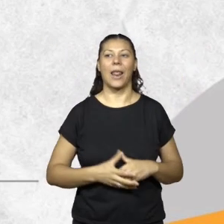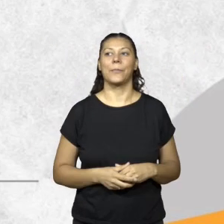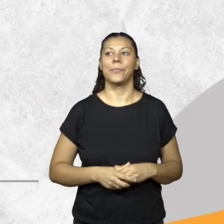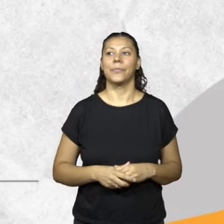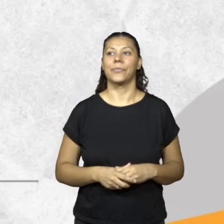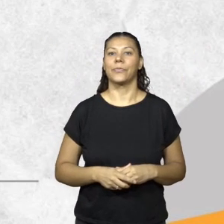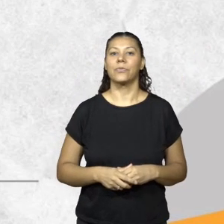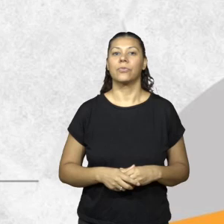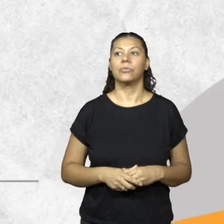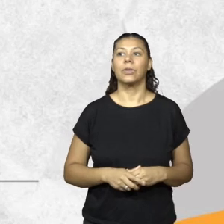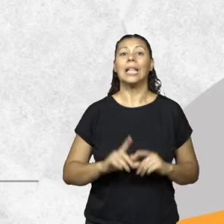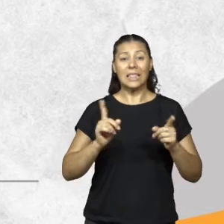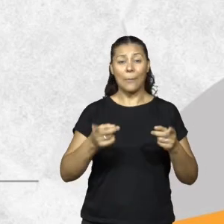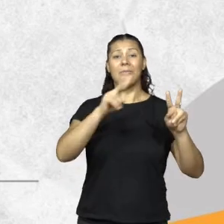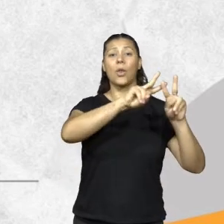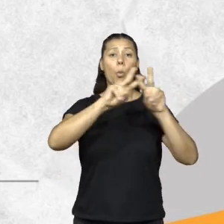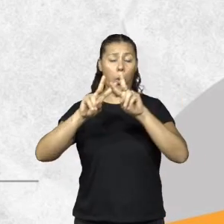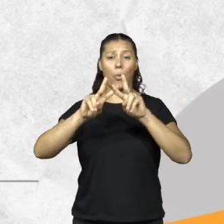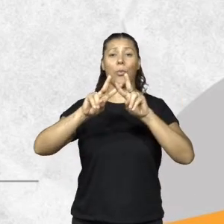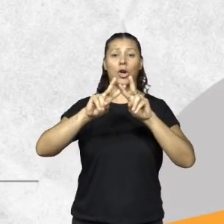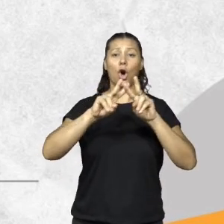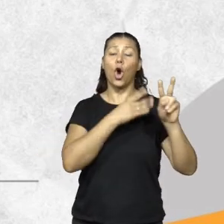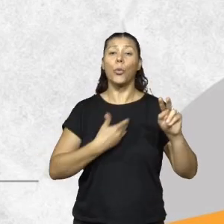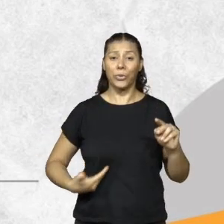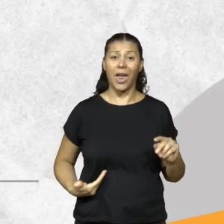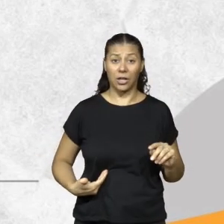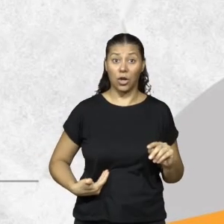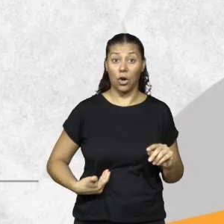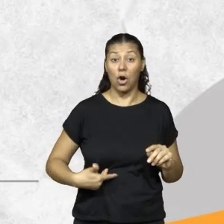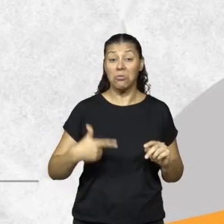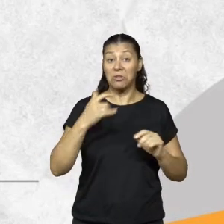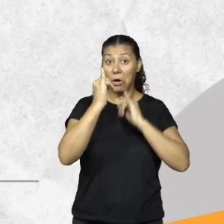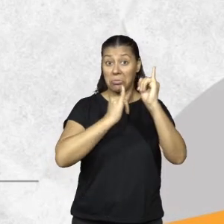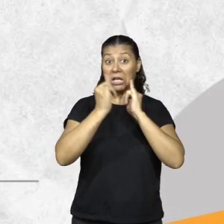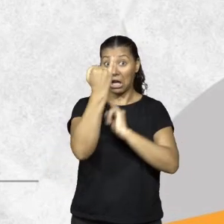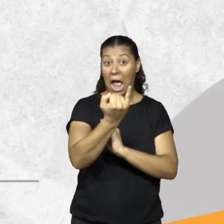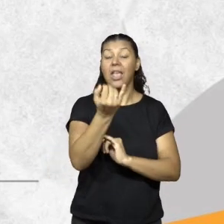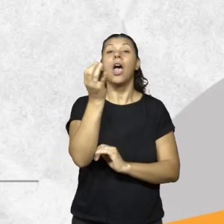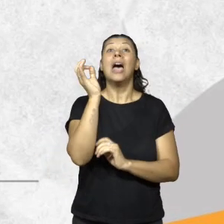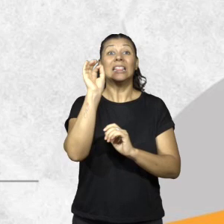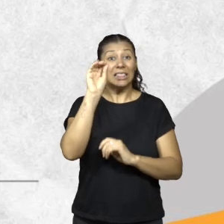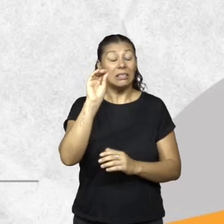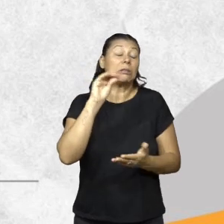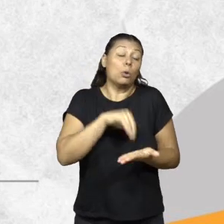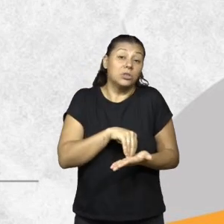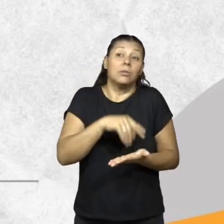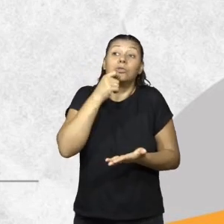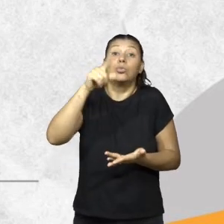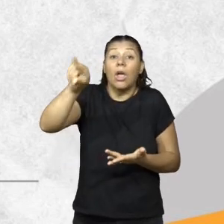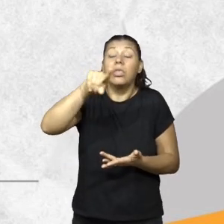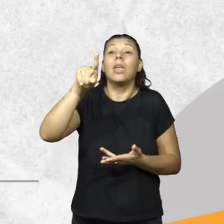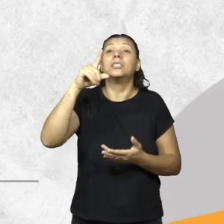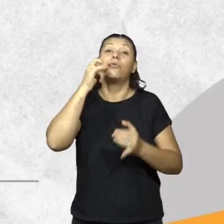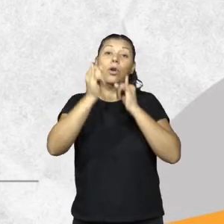pueden sacar la información de la página de gobierno de todo lo que doy, o inclusive si quieren alguna información aparte